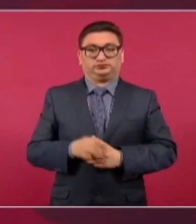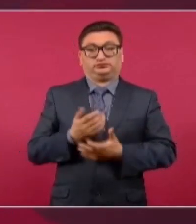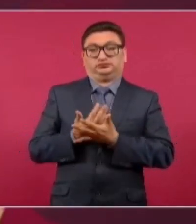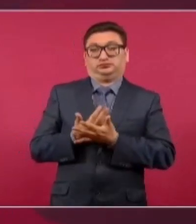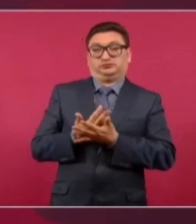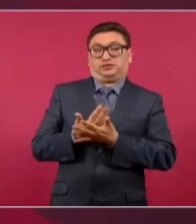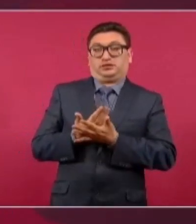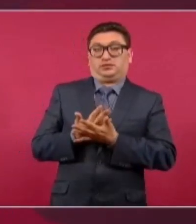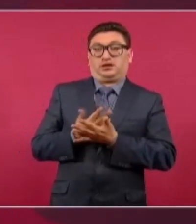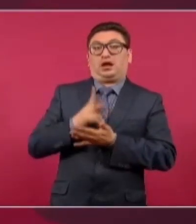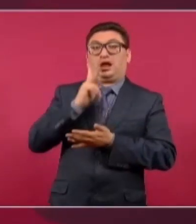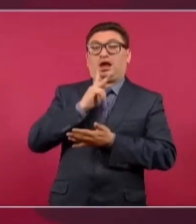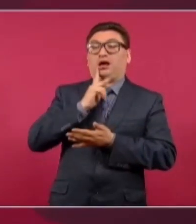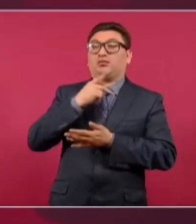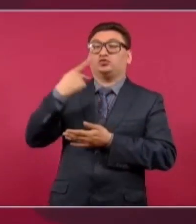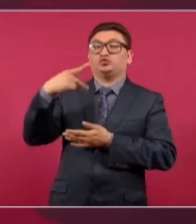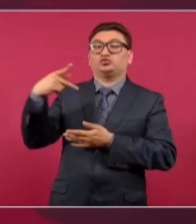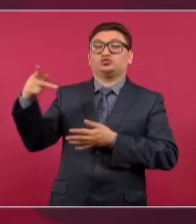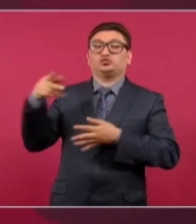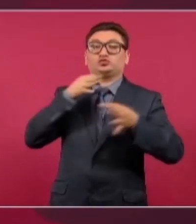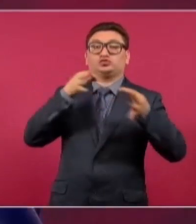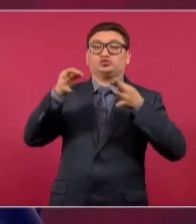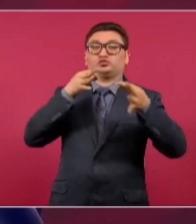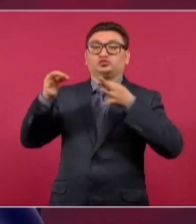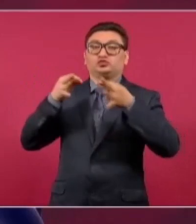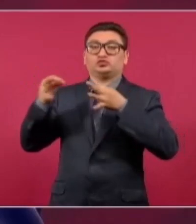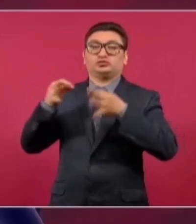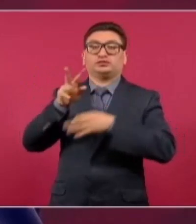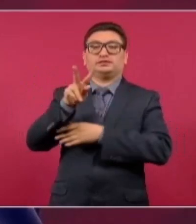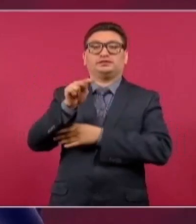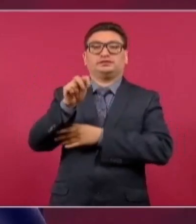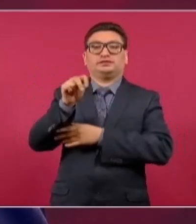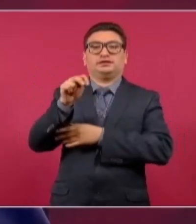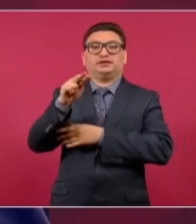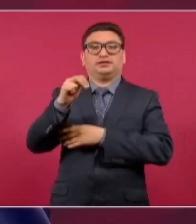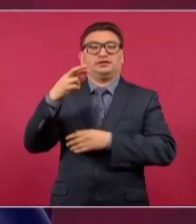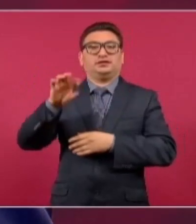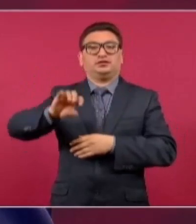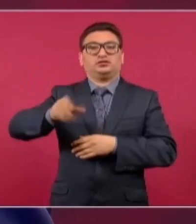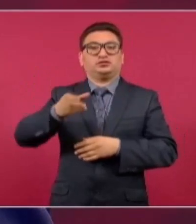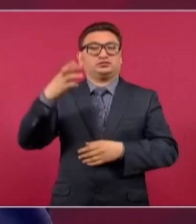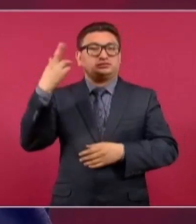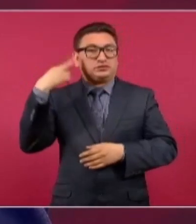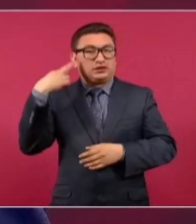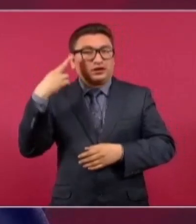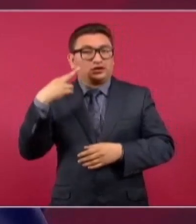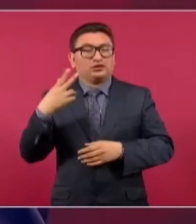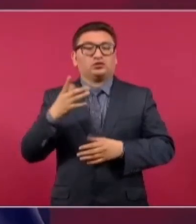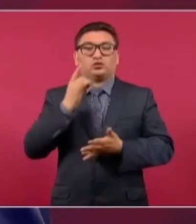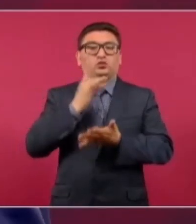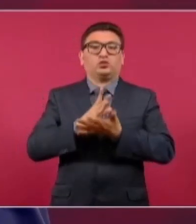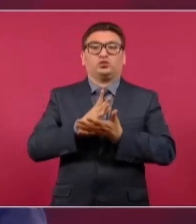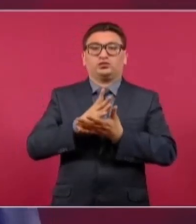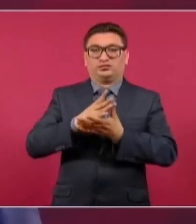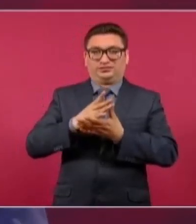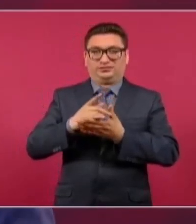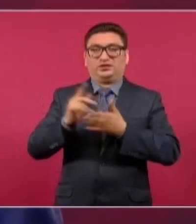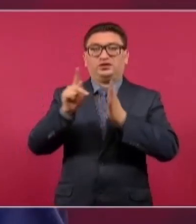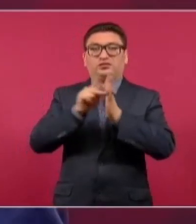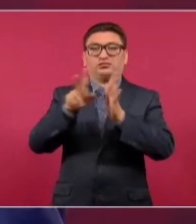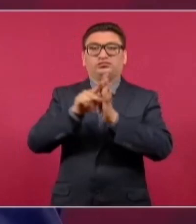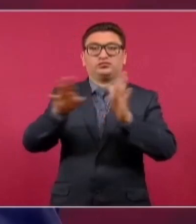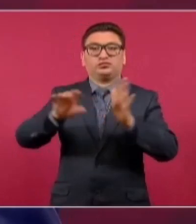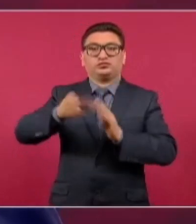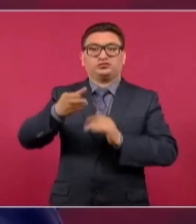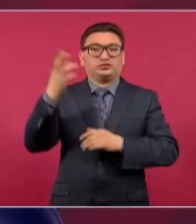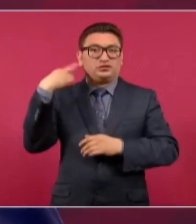esperando las noticias de la televisión, de la radio, los comentaristas de